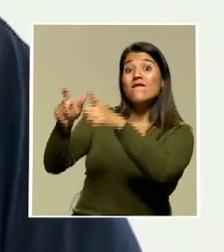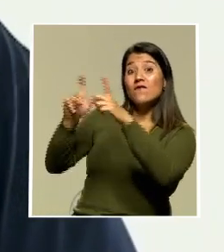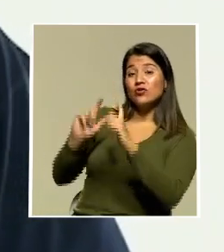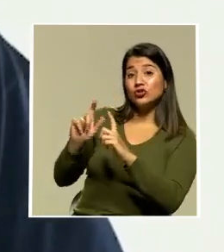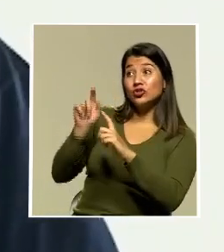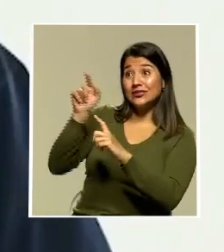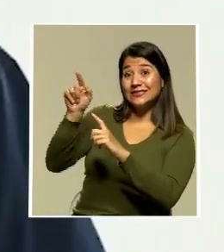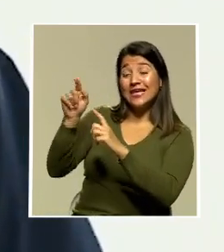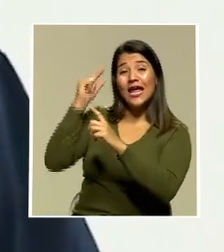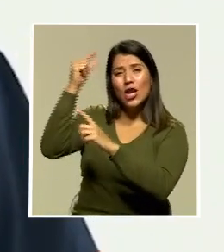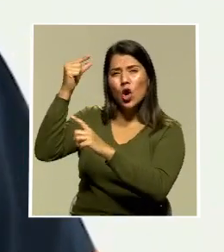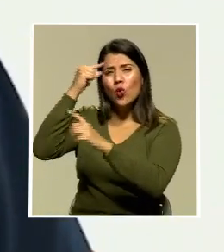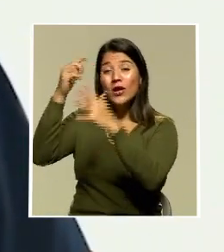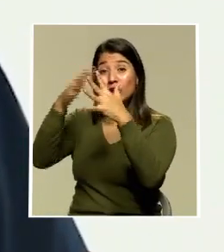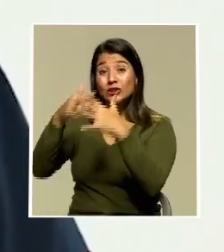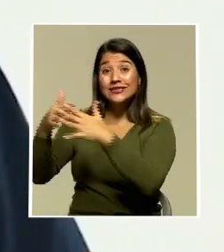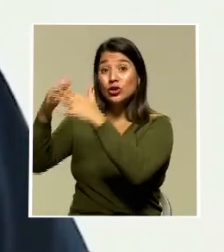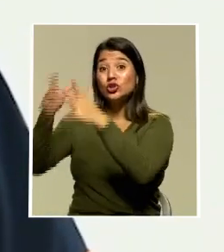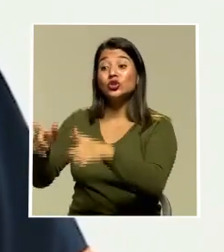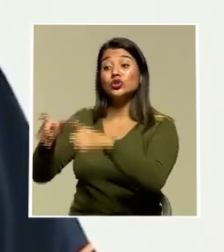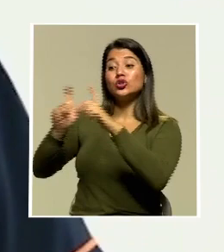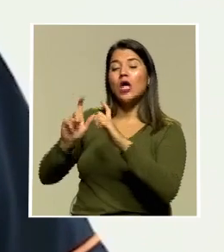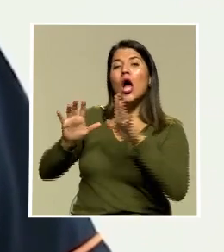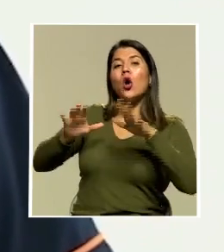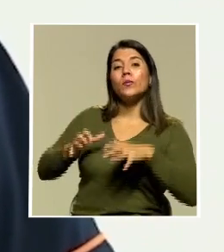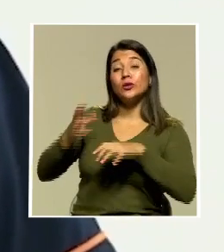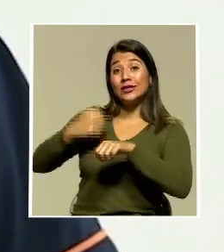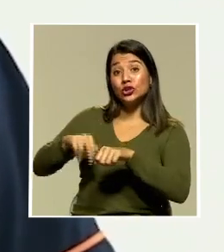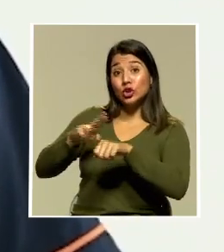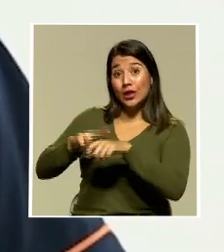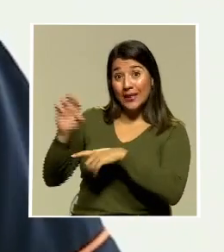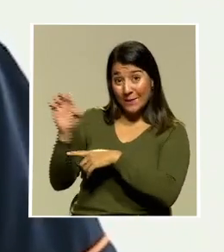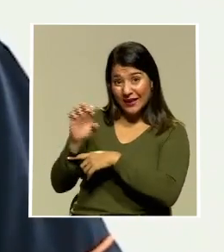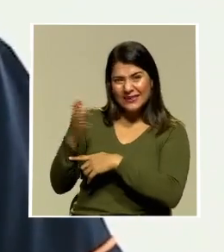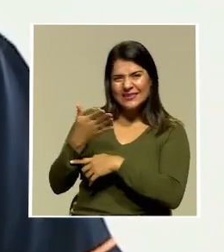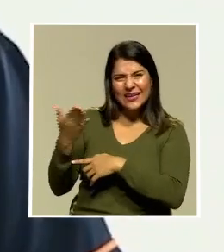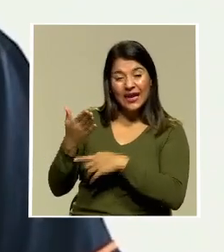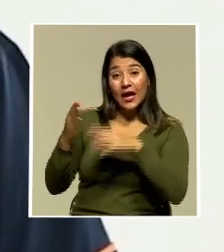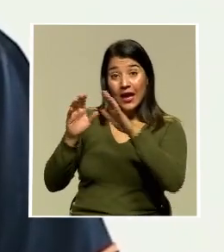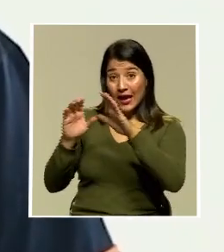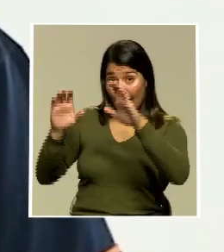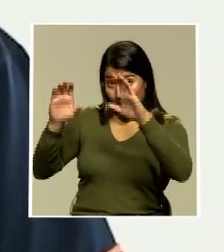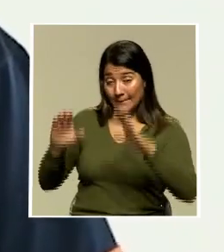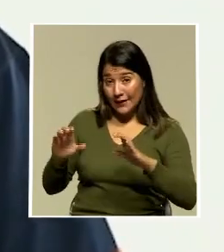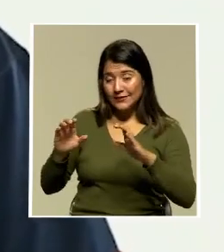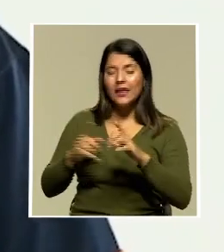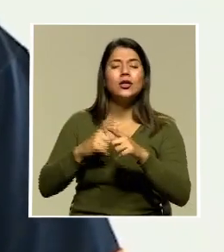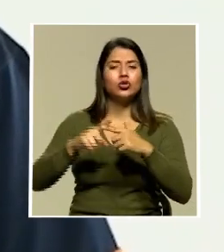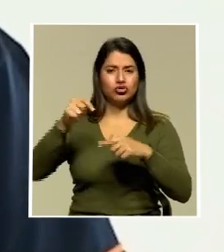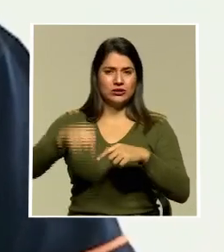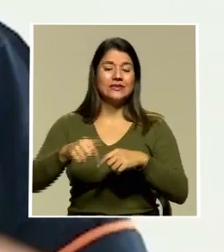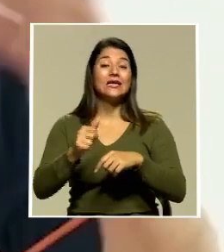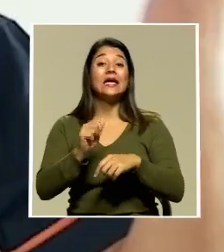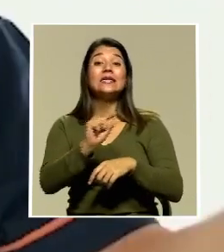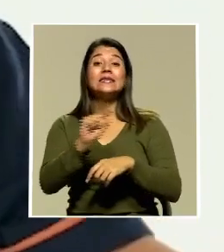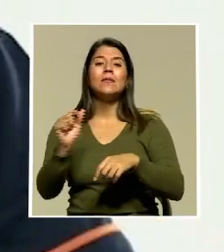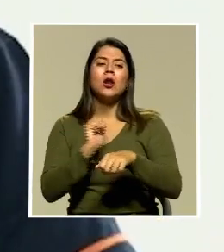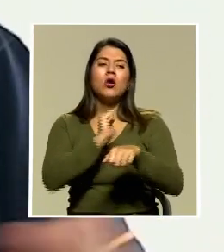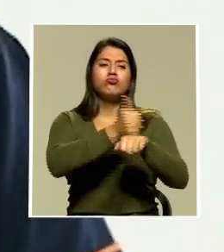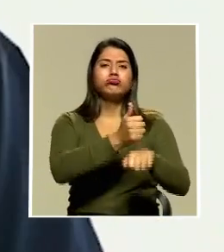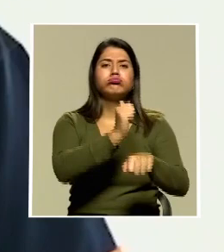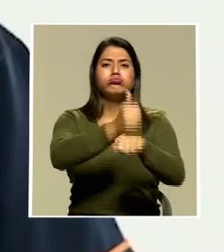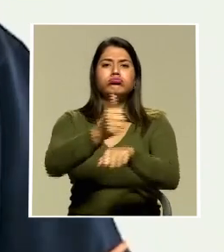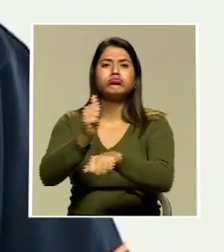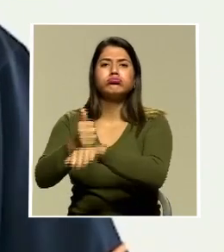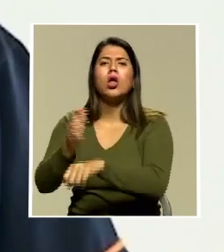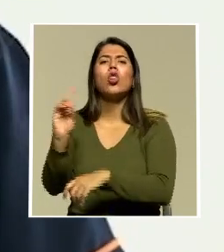Nacional de Emergencias del Gobierno de los Estados Unidos, durante esta semana se han instalado tiendas de campaña en Poás,